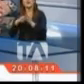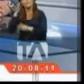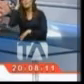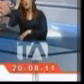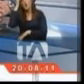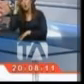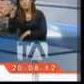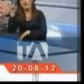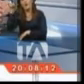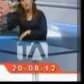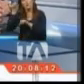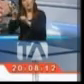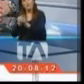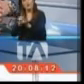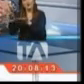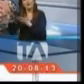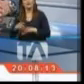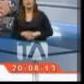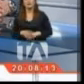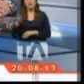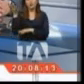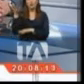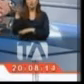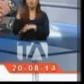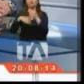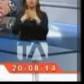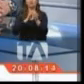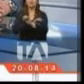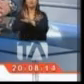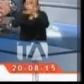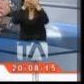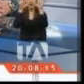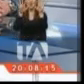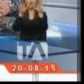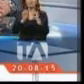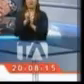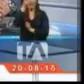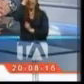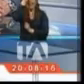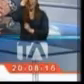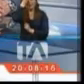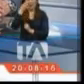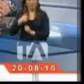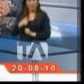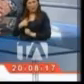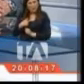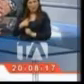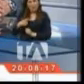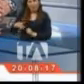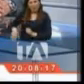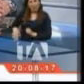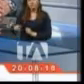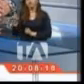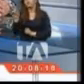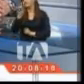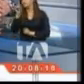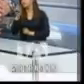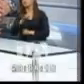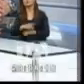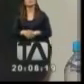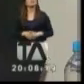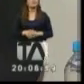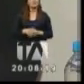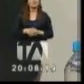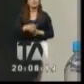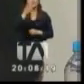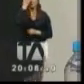Lo dijo hoy durante una conferencia de prensa que dedicó a aclarar que no es deudora morosa de la Corporación Financiera Nacional.